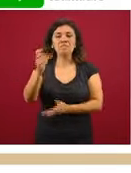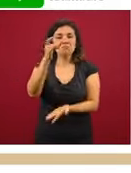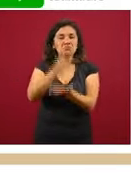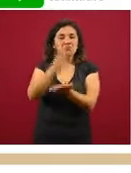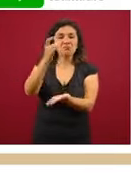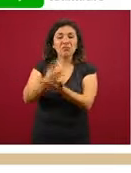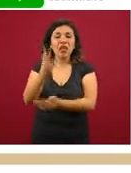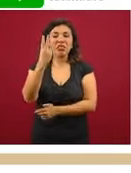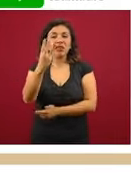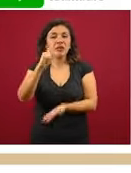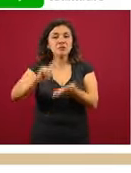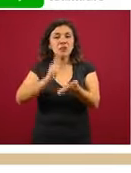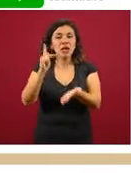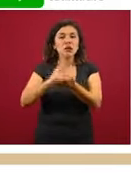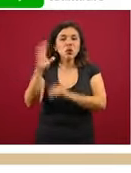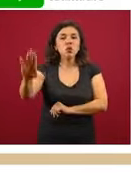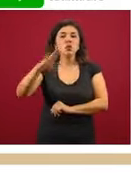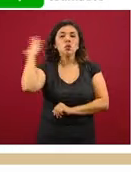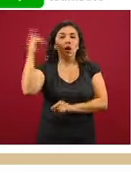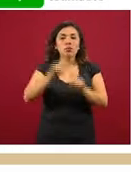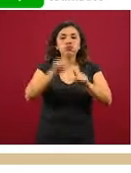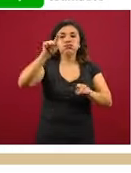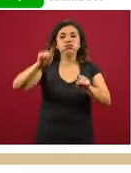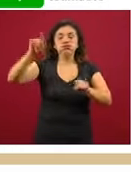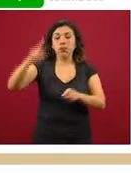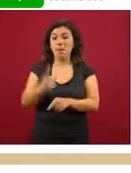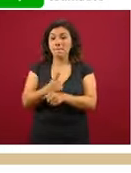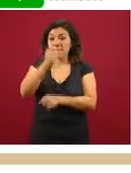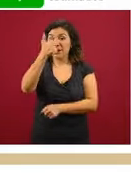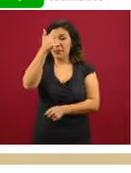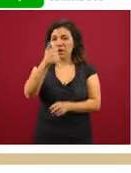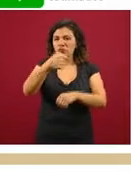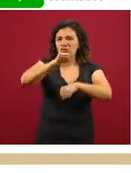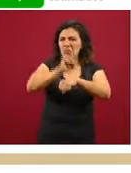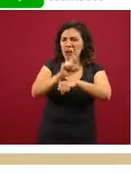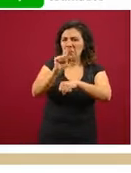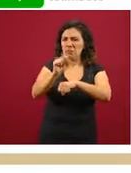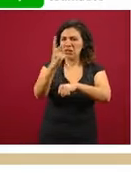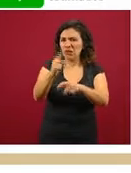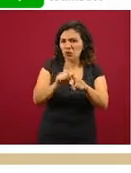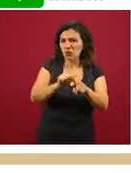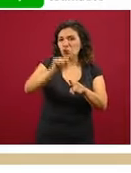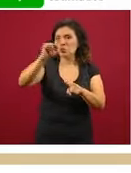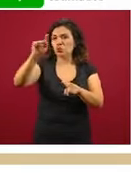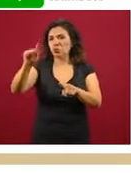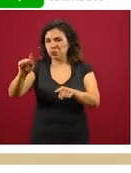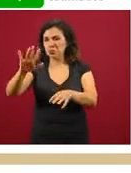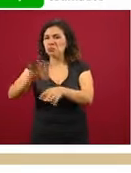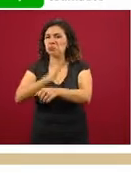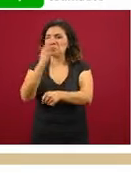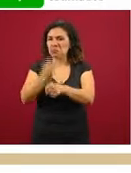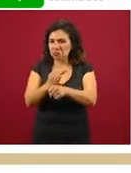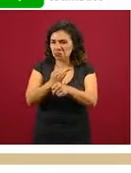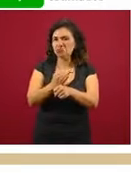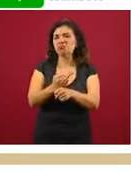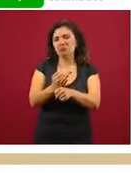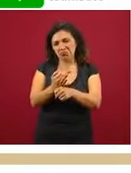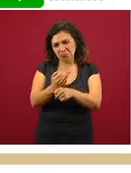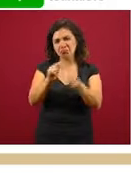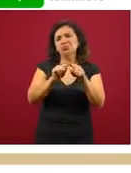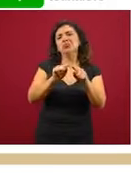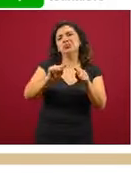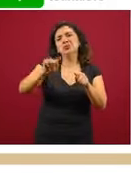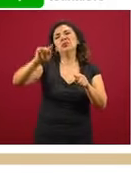3 velocidades en su curva. Una primera que llega como hasta la semana 22, que es una velocidad hasta cierto punto